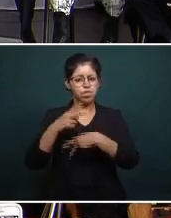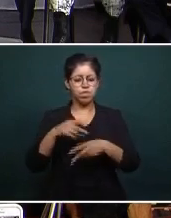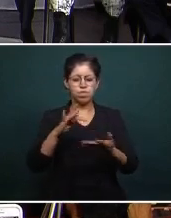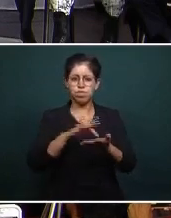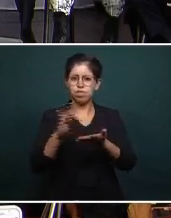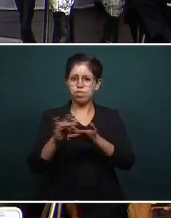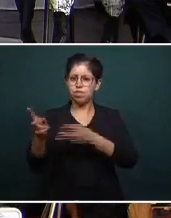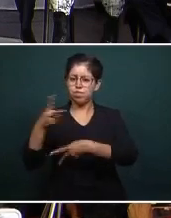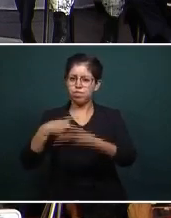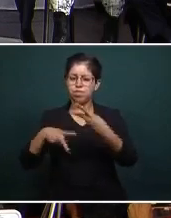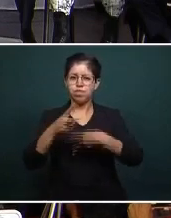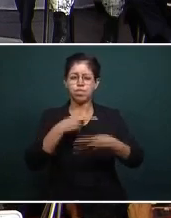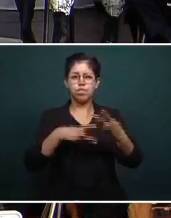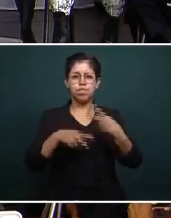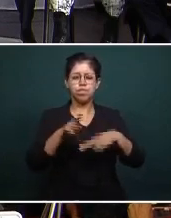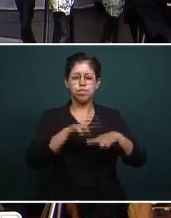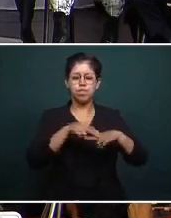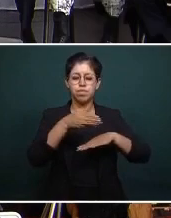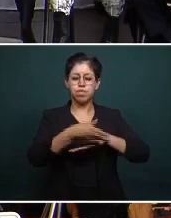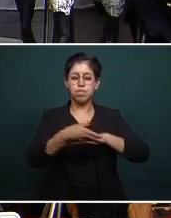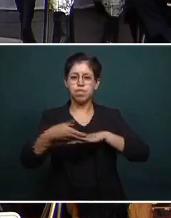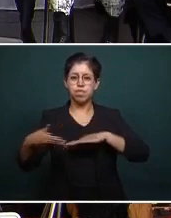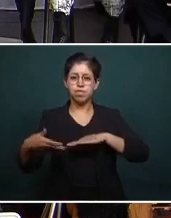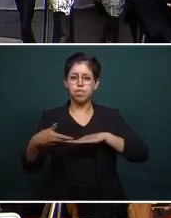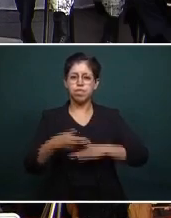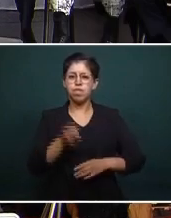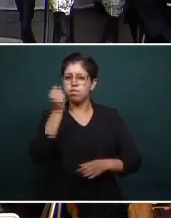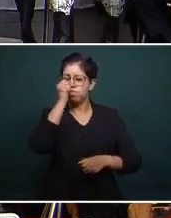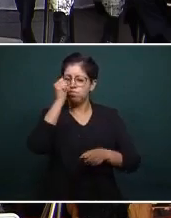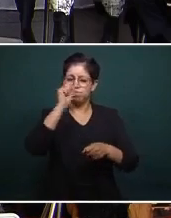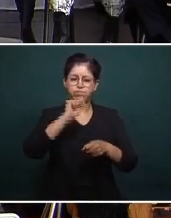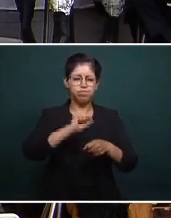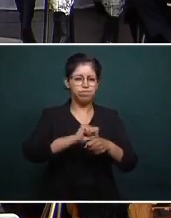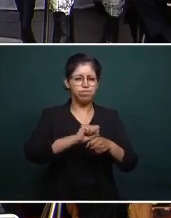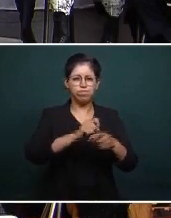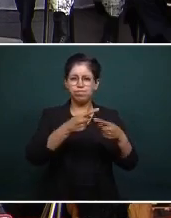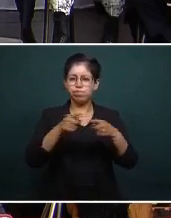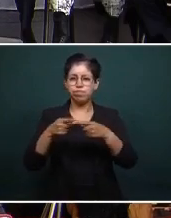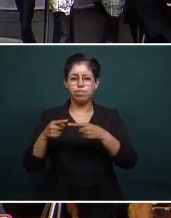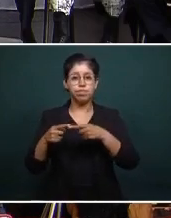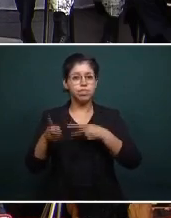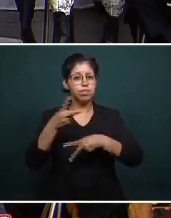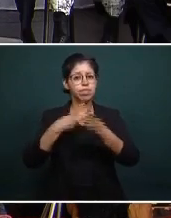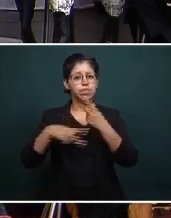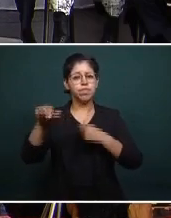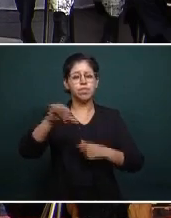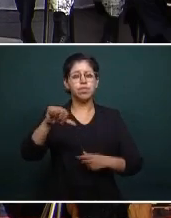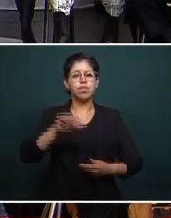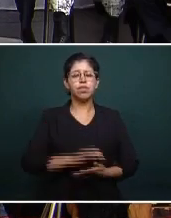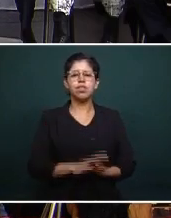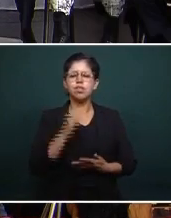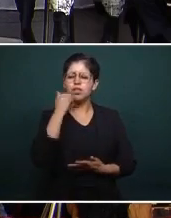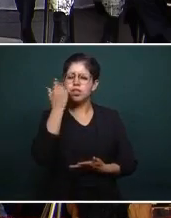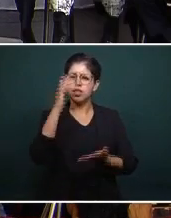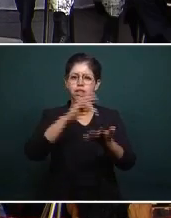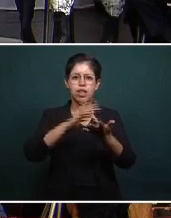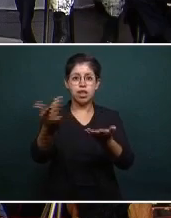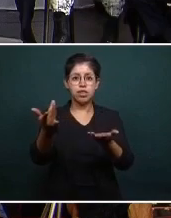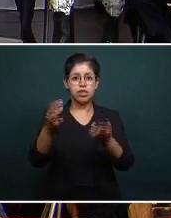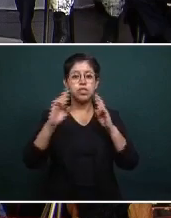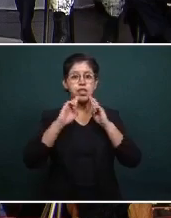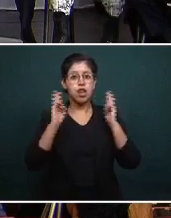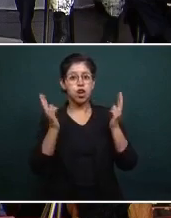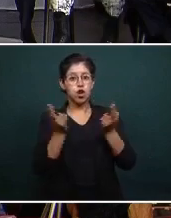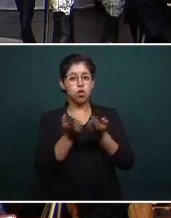Seguridad, secretario de la Defensa, al secretario de Marina, que nos acompañan el día de hoy, y agradecer que esta reunión